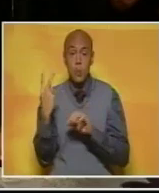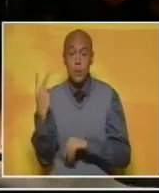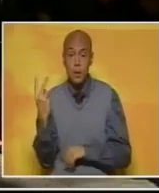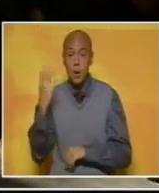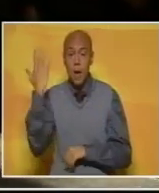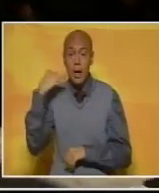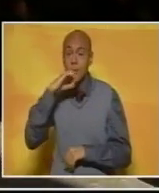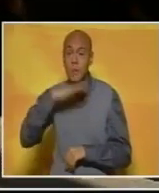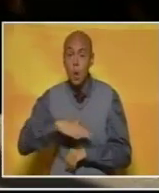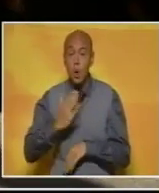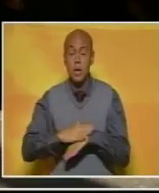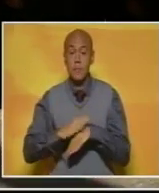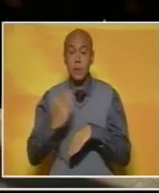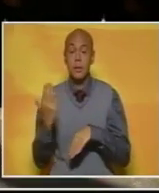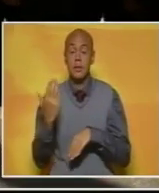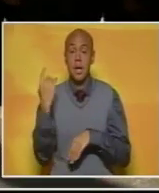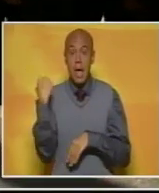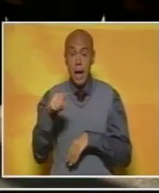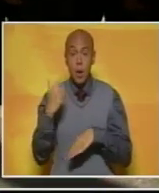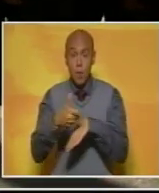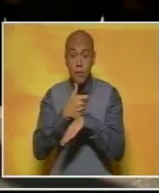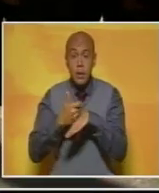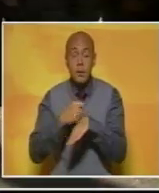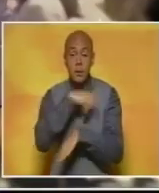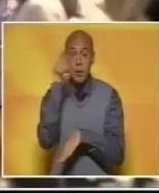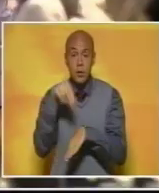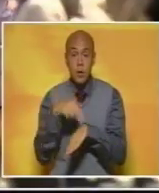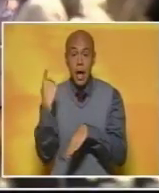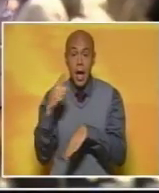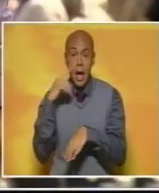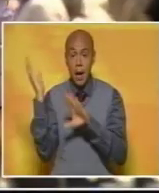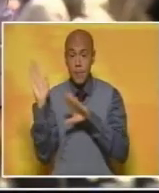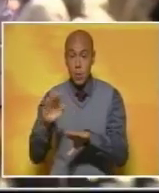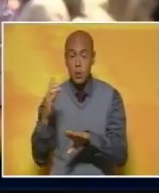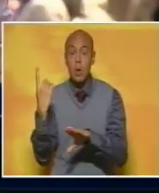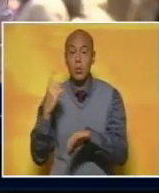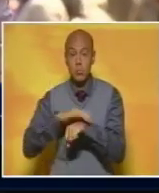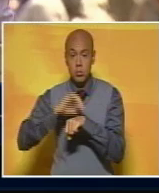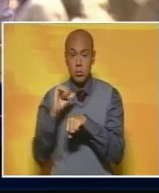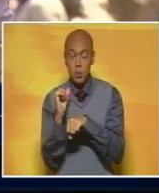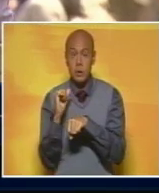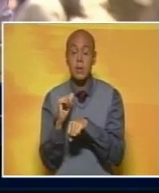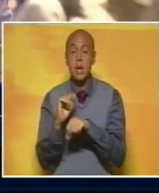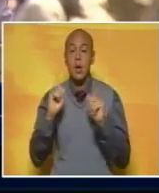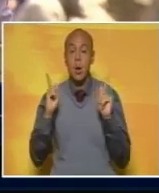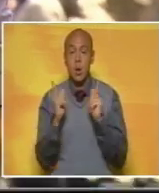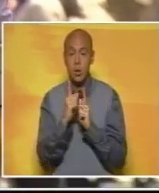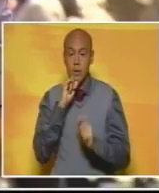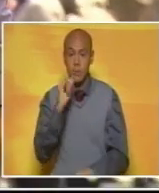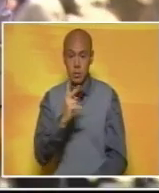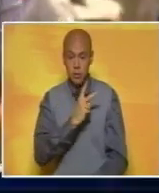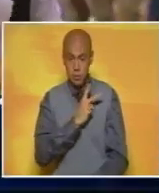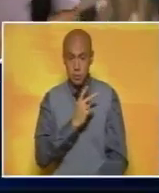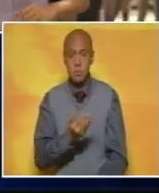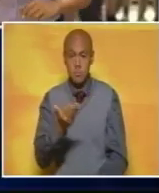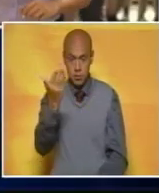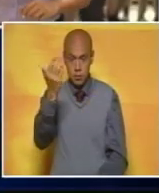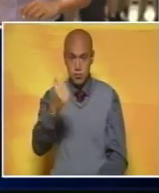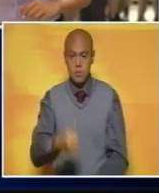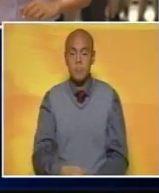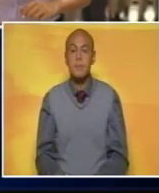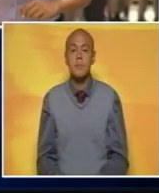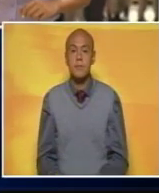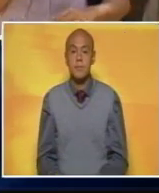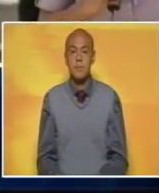1992, donde dice que el gobierno nacional cuenta con el respaldo policial. Con esta información retornamos con ustedes al